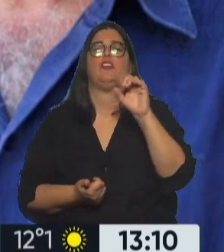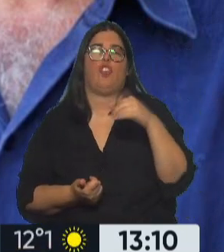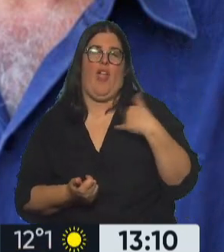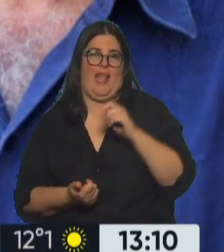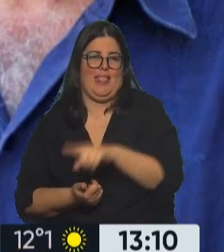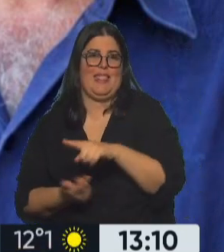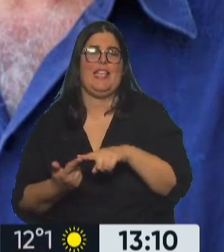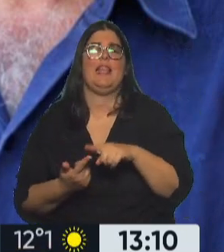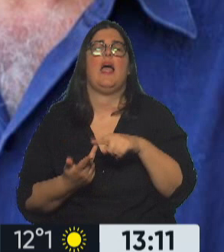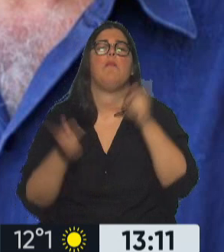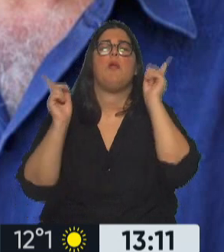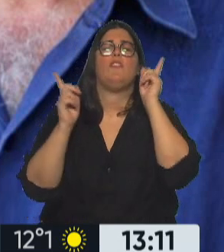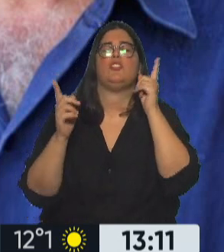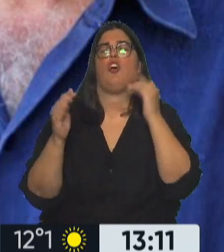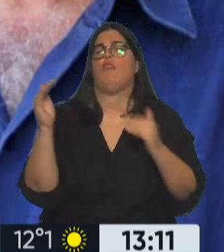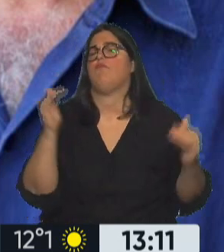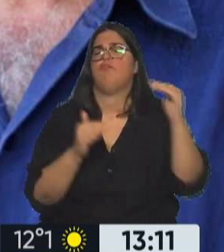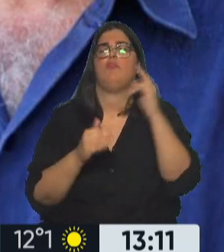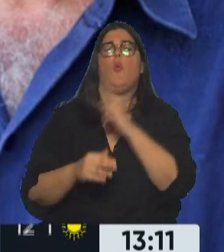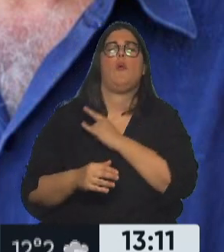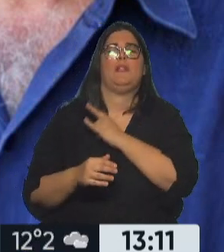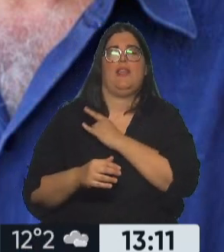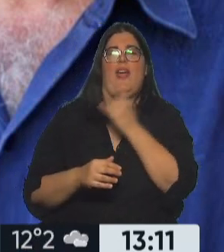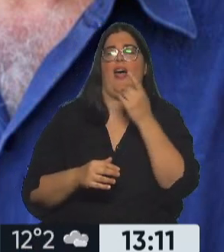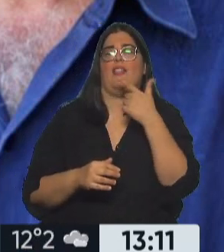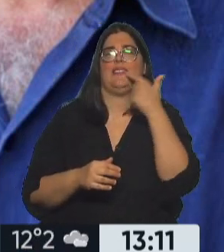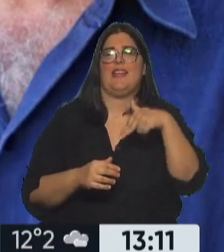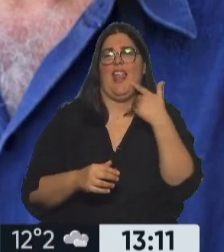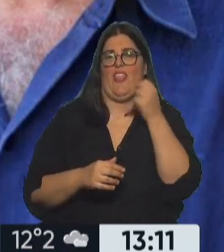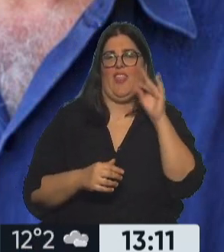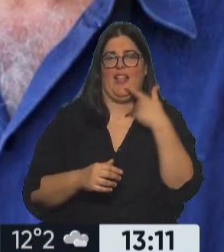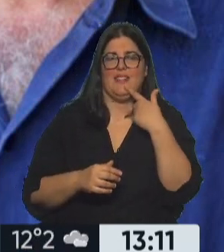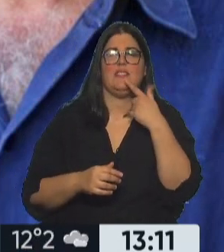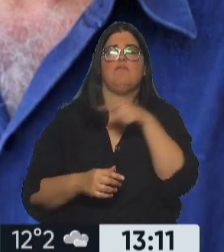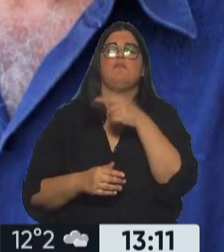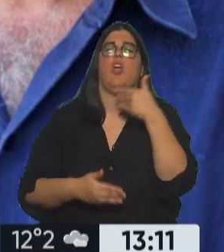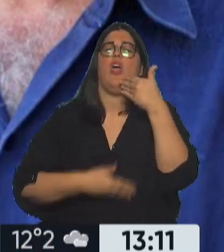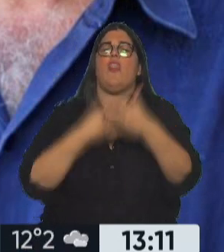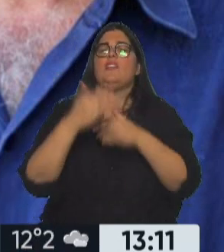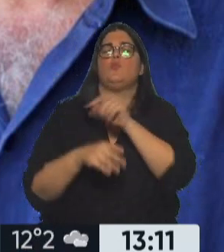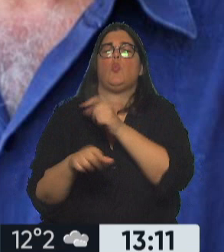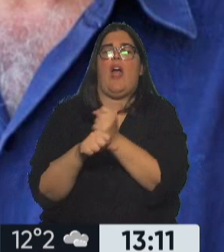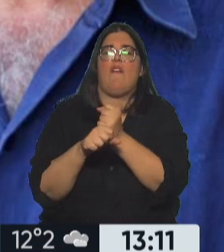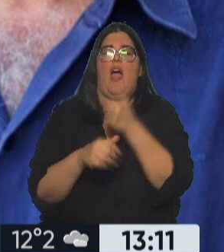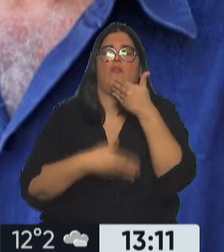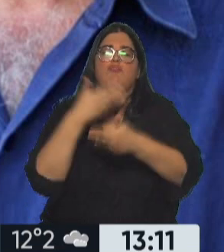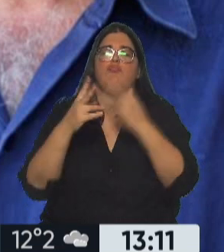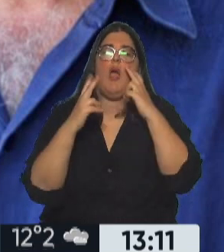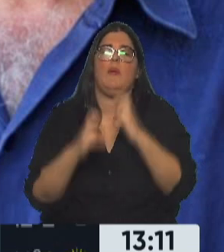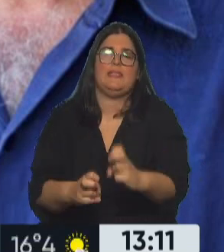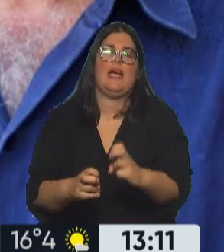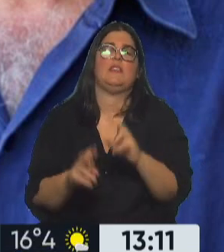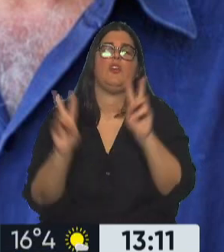de San Andrés. Desarrolló su carrera como investigador del CONICET, categoría de investigador superior, especialidad Economía